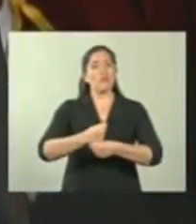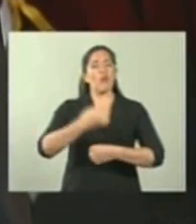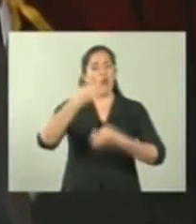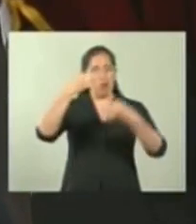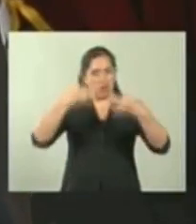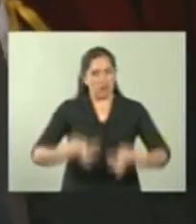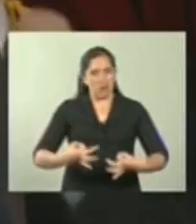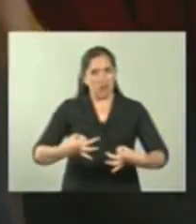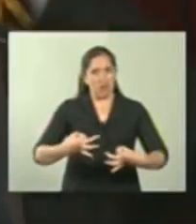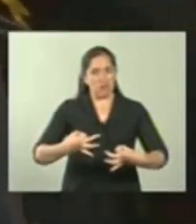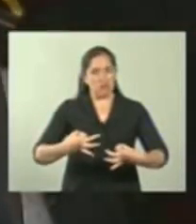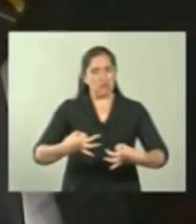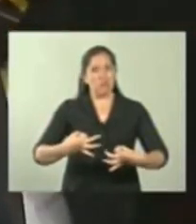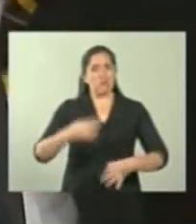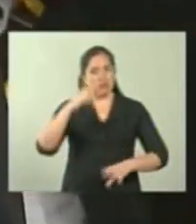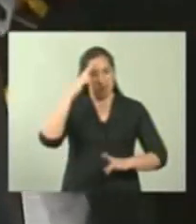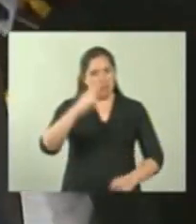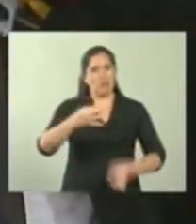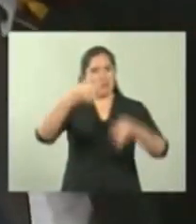unado